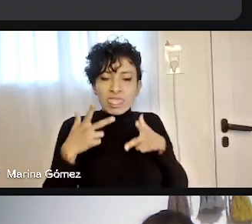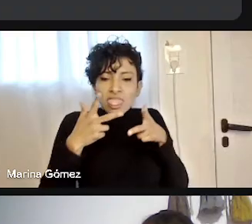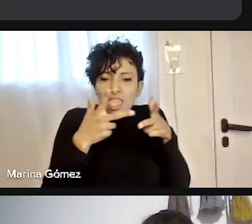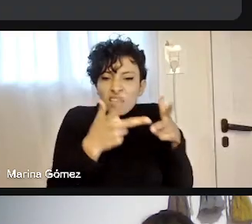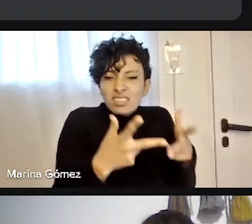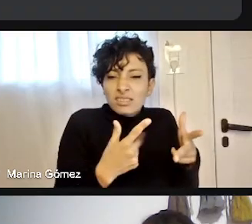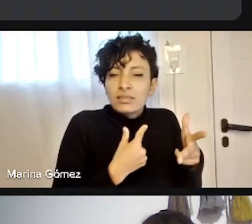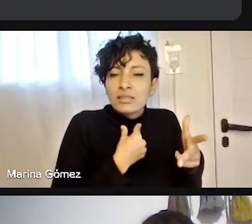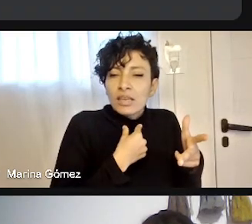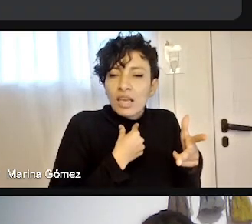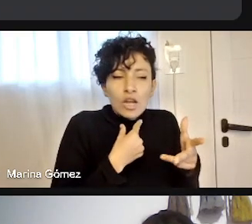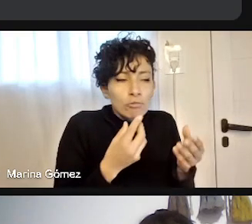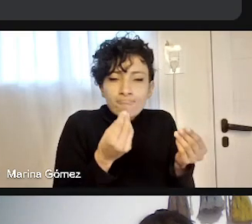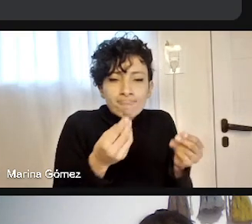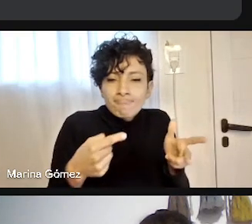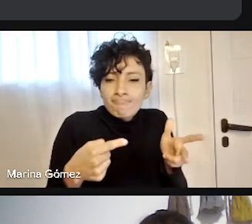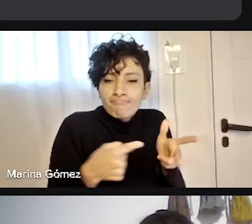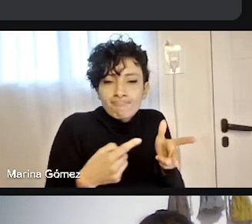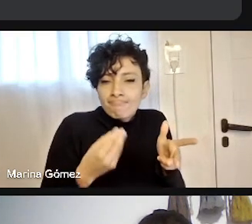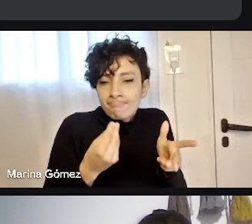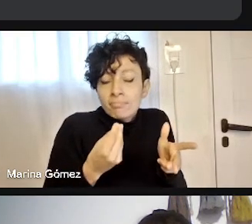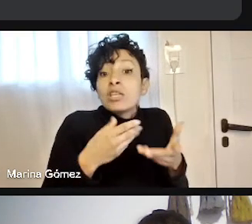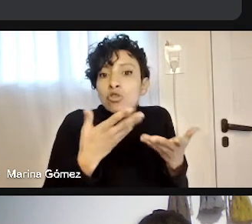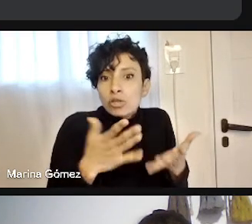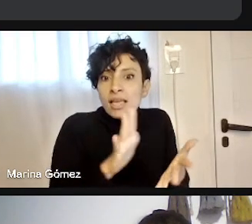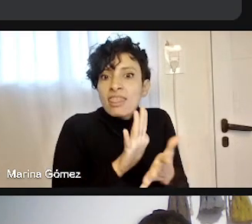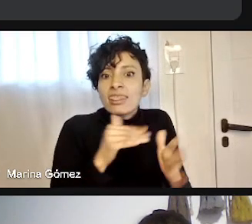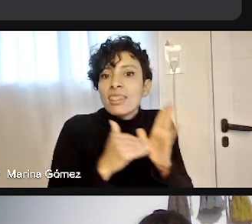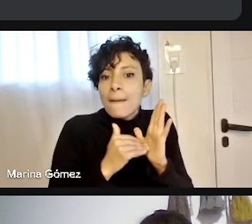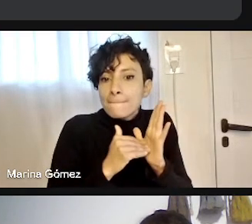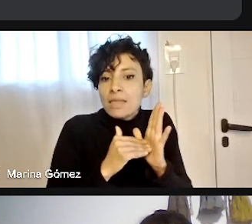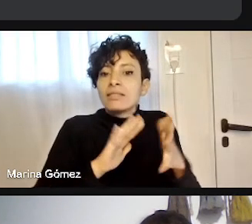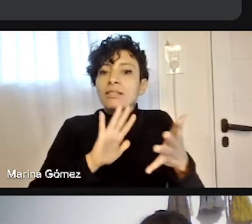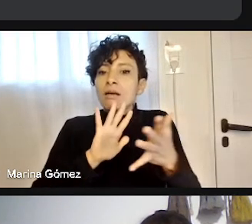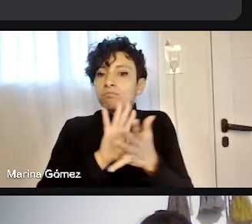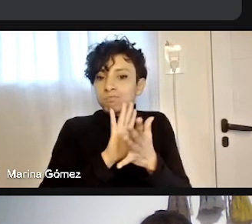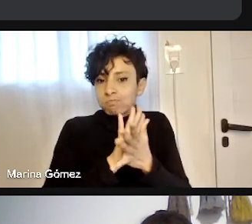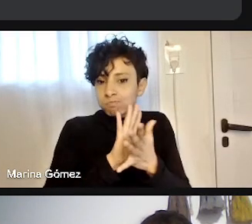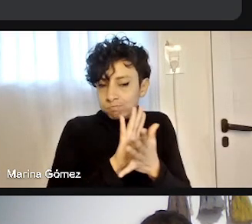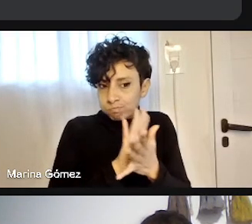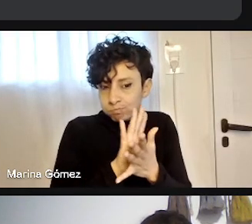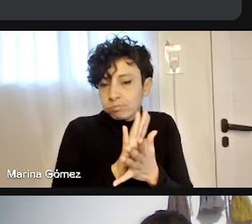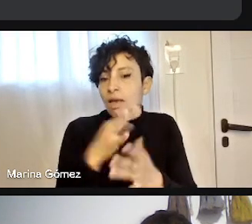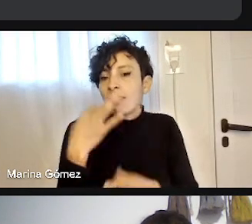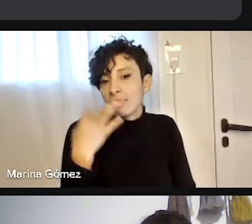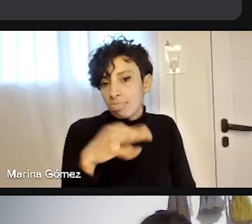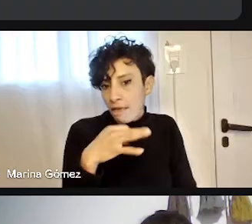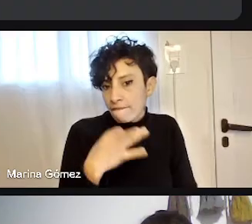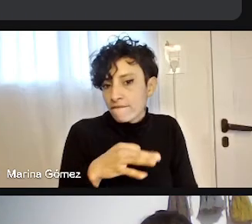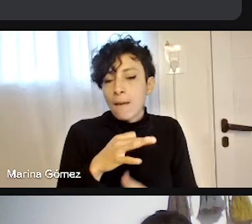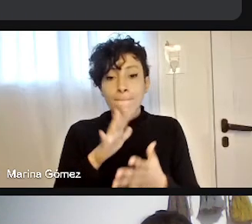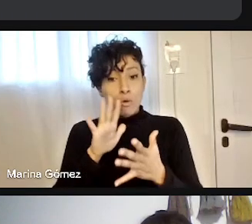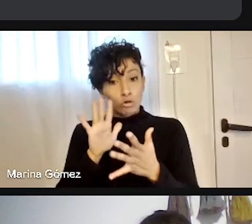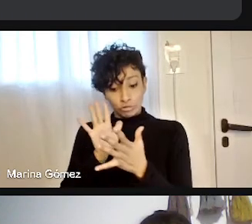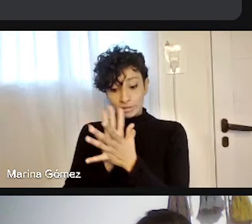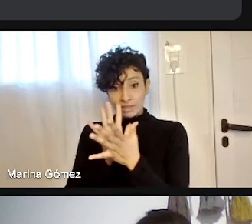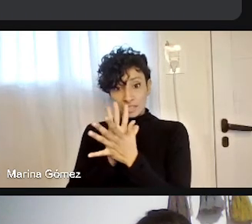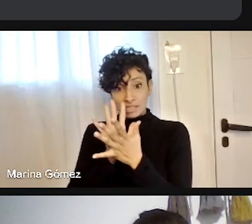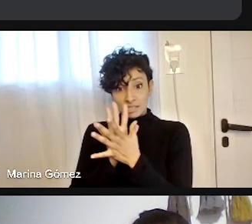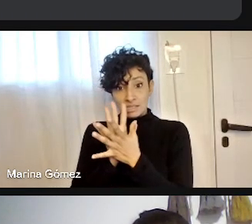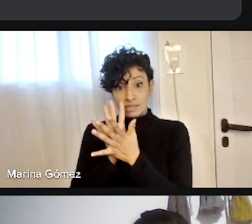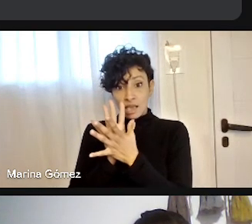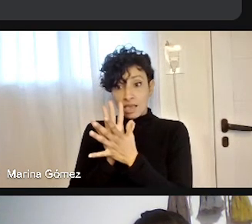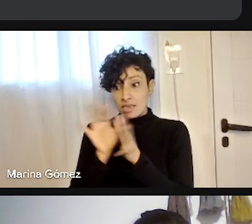eso es importantísimo, ¿no? Este uso comunicativo y contextualizado de las señas, de la lengua que